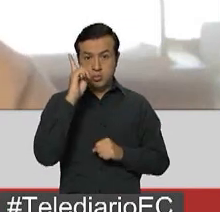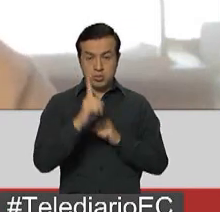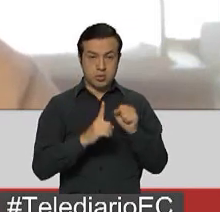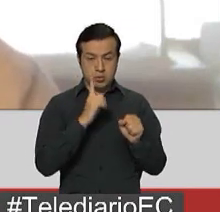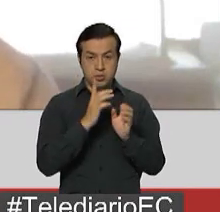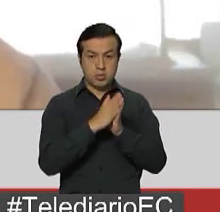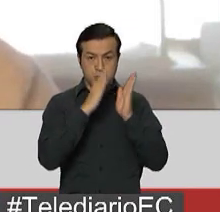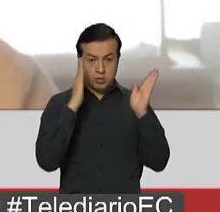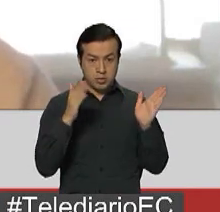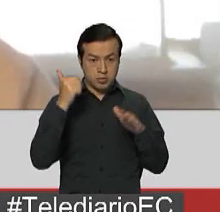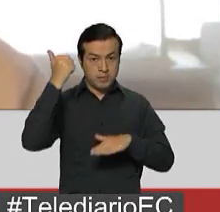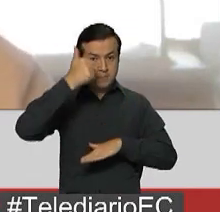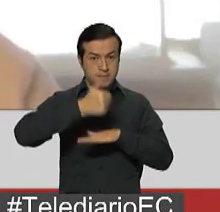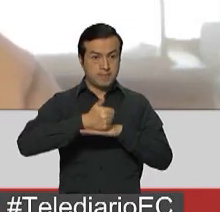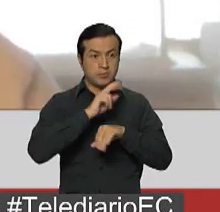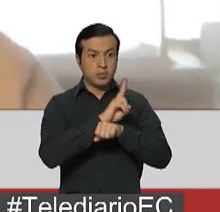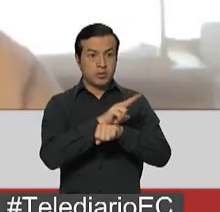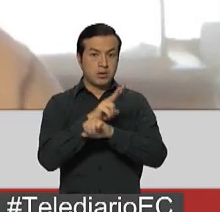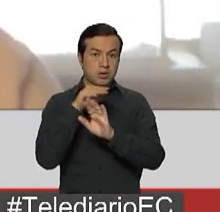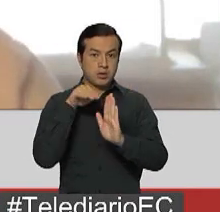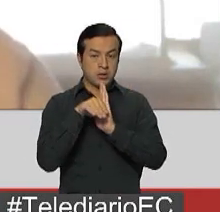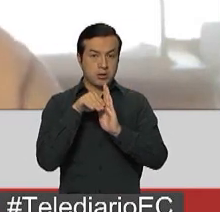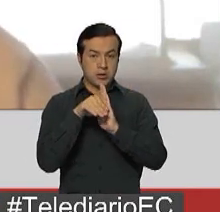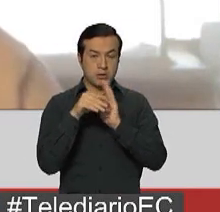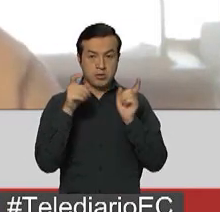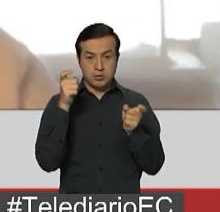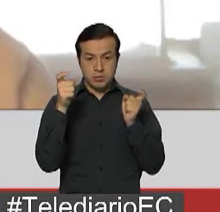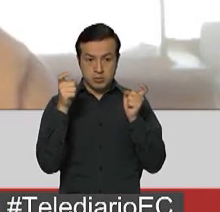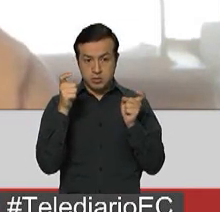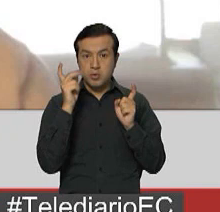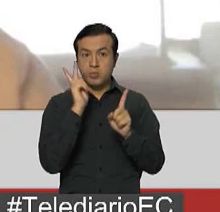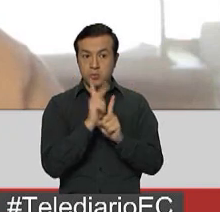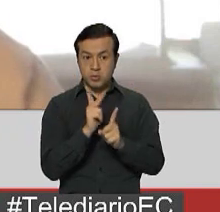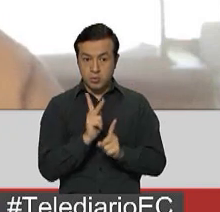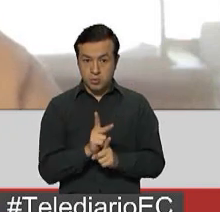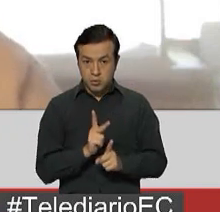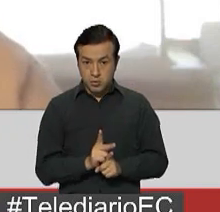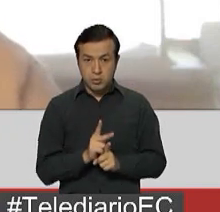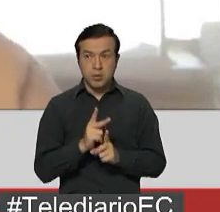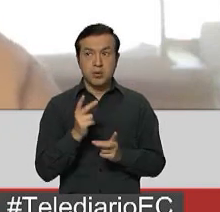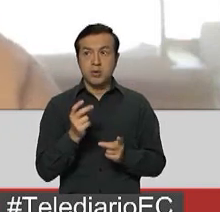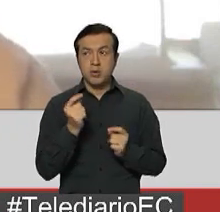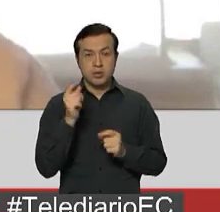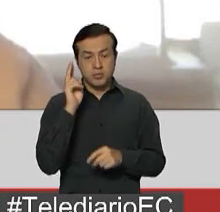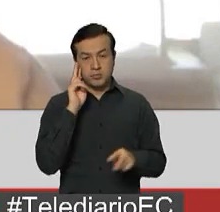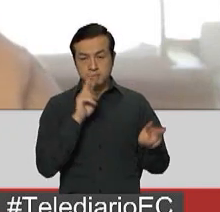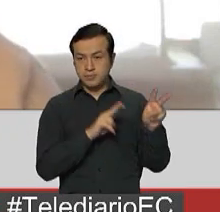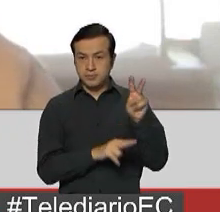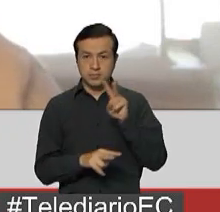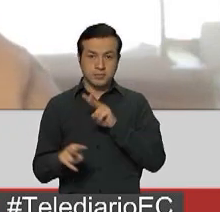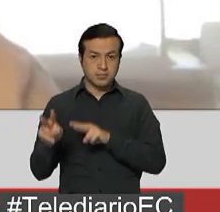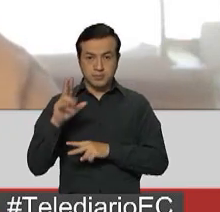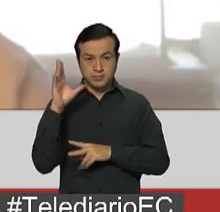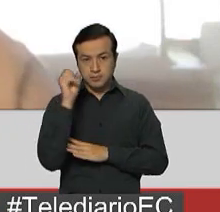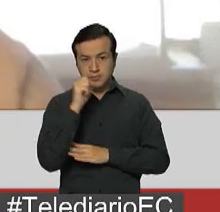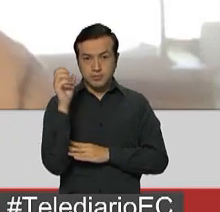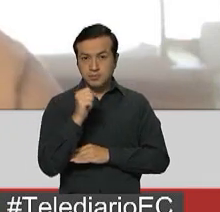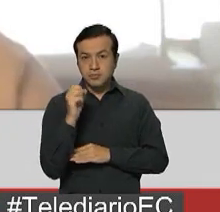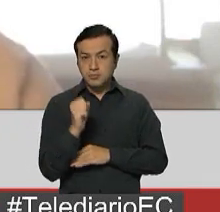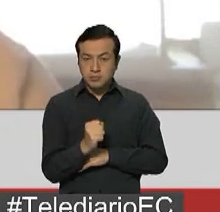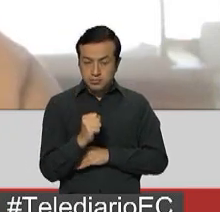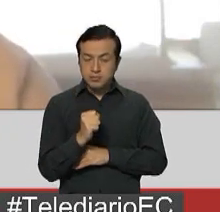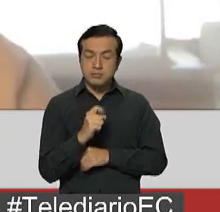al frente de esta institución y hay algunos elementos que nosotros un rápido diagnóstico habíamos logrado identificar